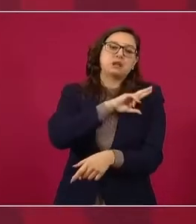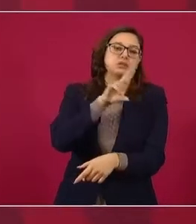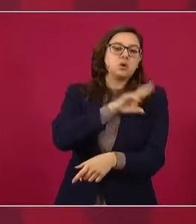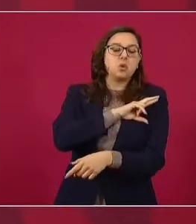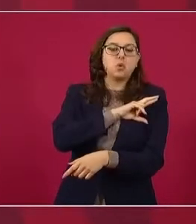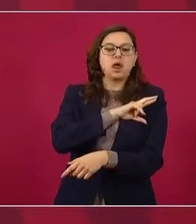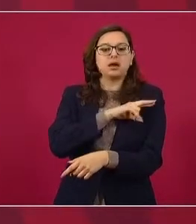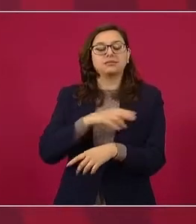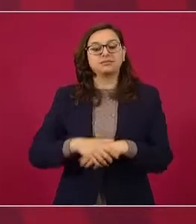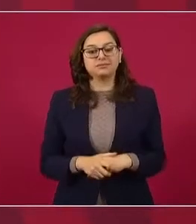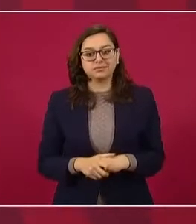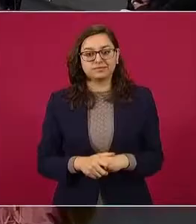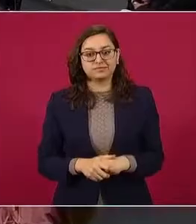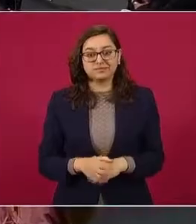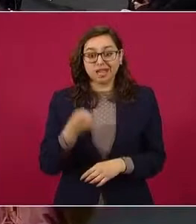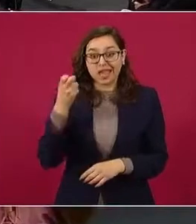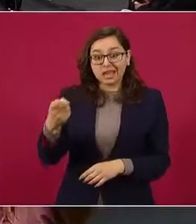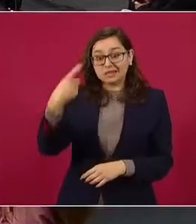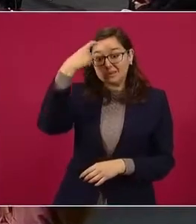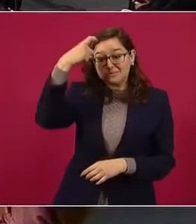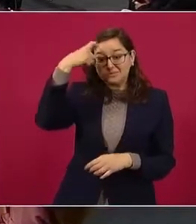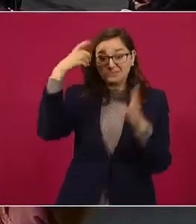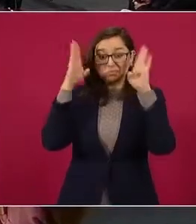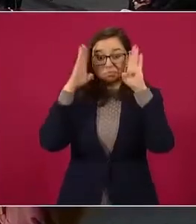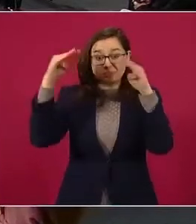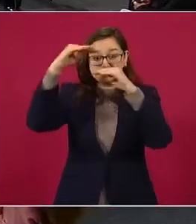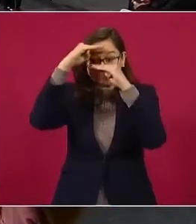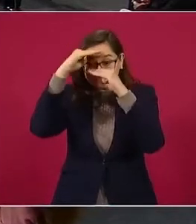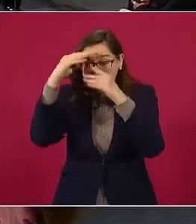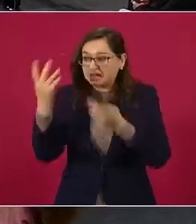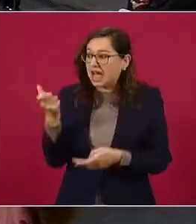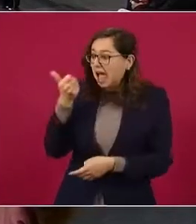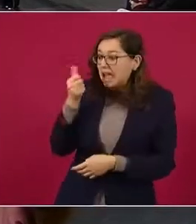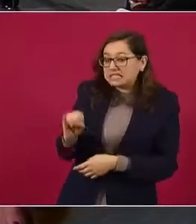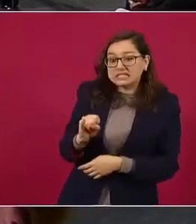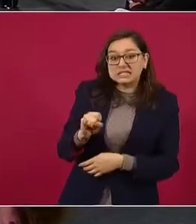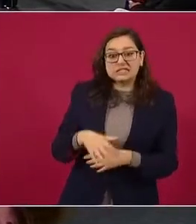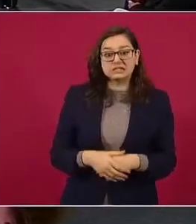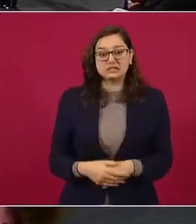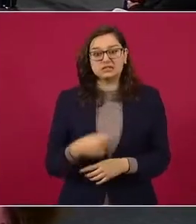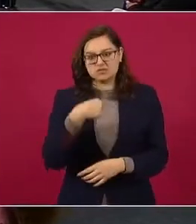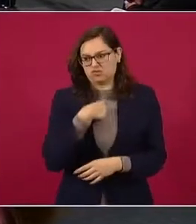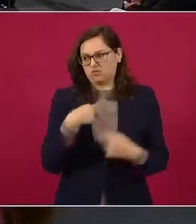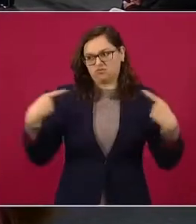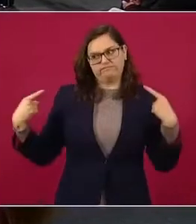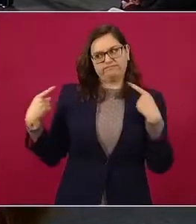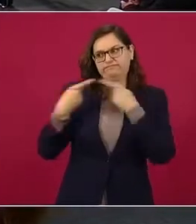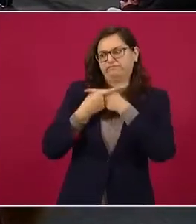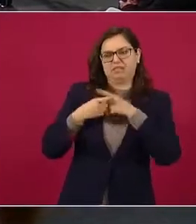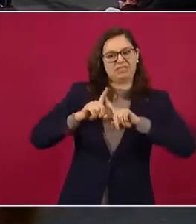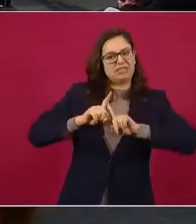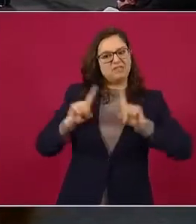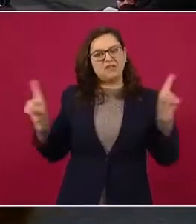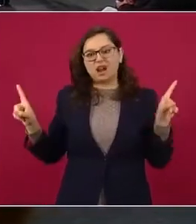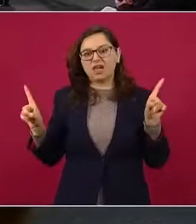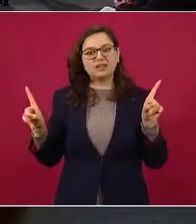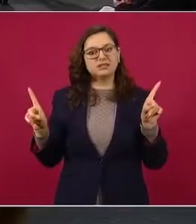teniendo. Entonces, los maestros ahora, las maestras,